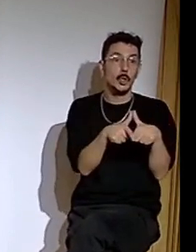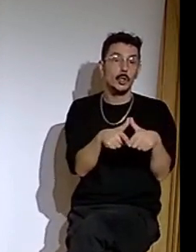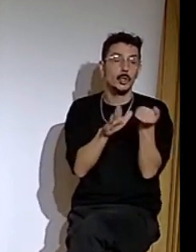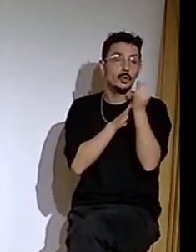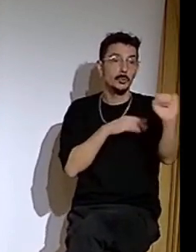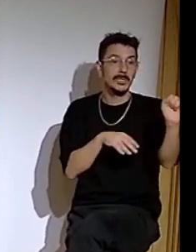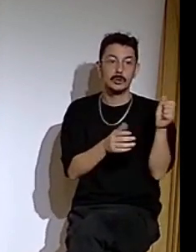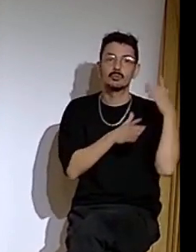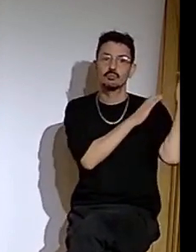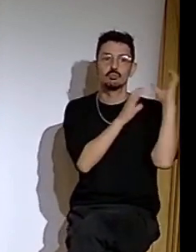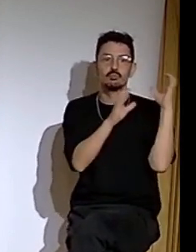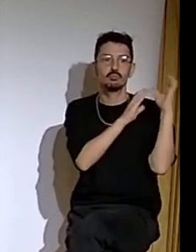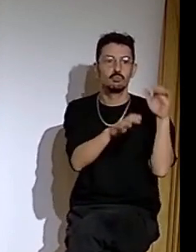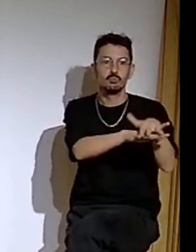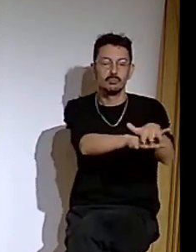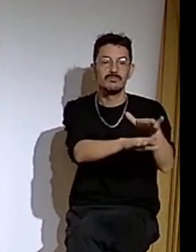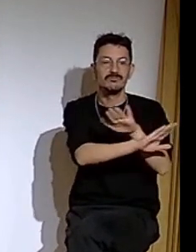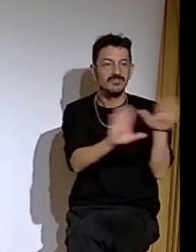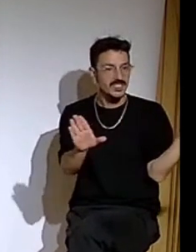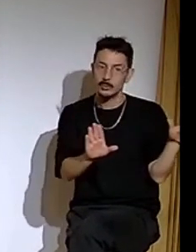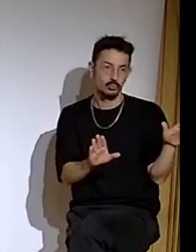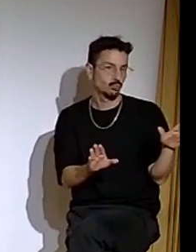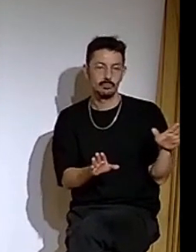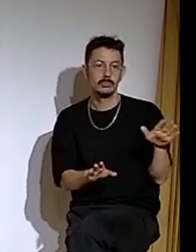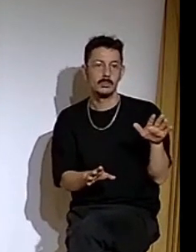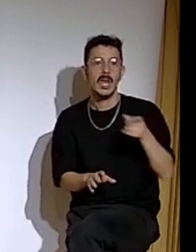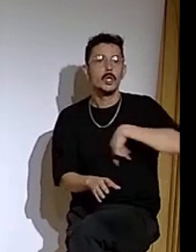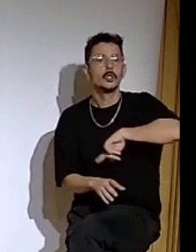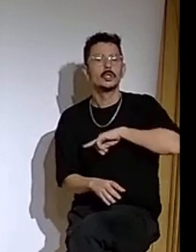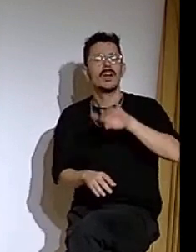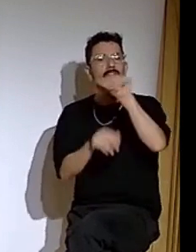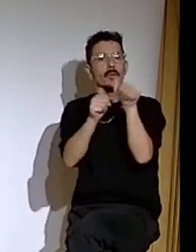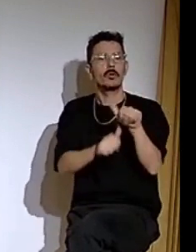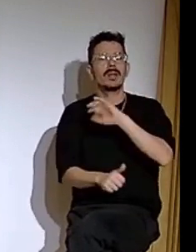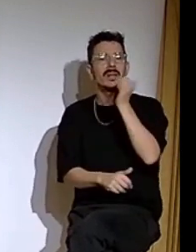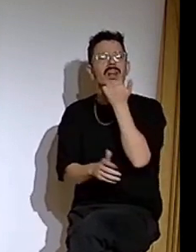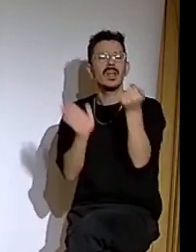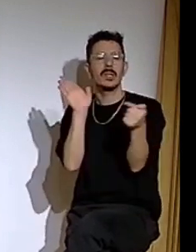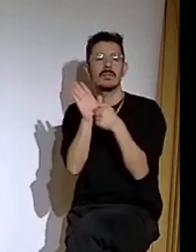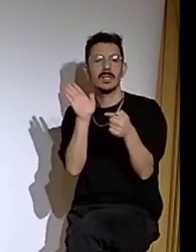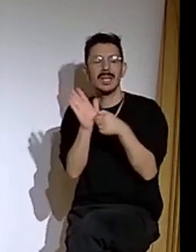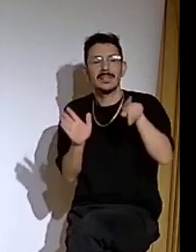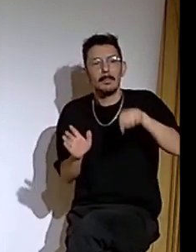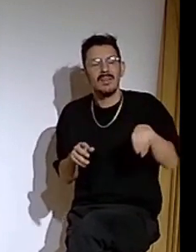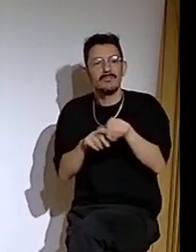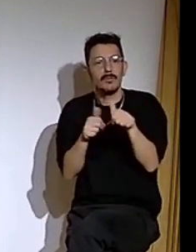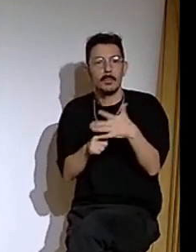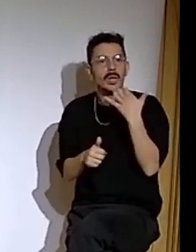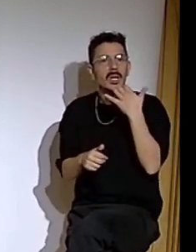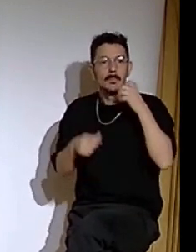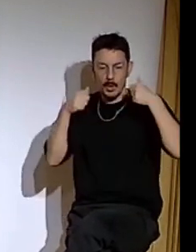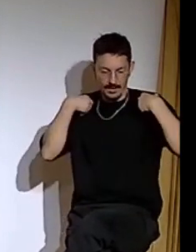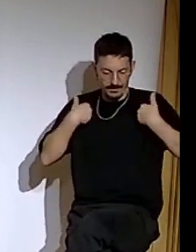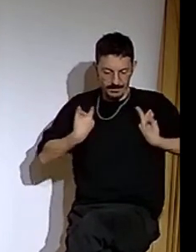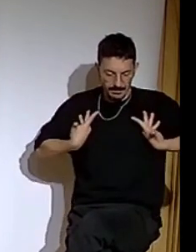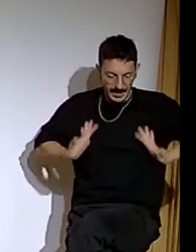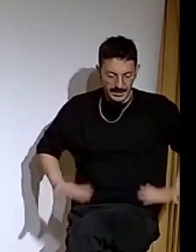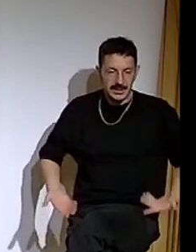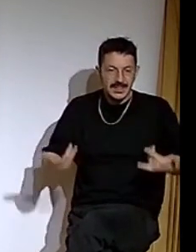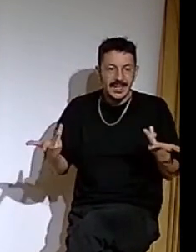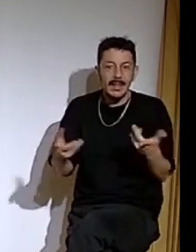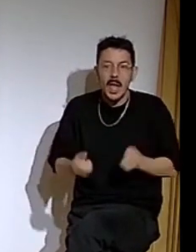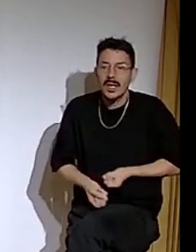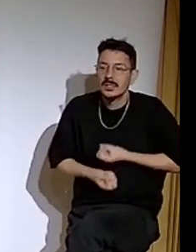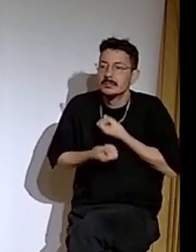Manuela para nosotros el reapropiarnos y como nosotros reivindicamos vale también son como vamos vestidas como nos